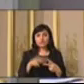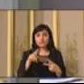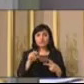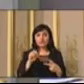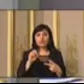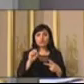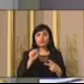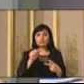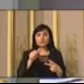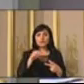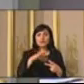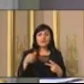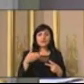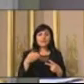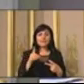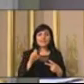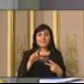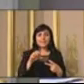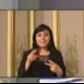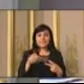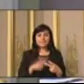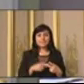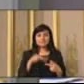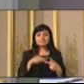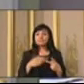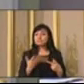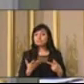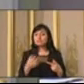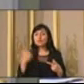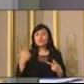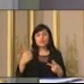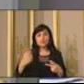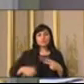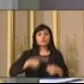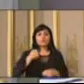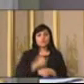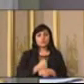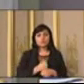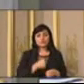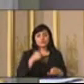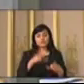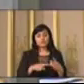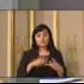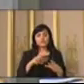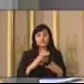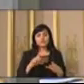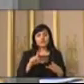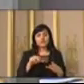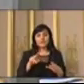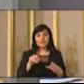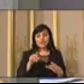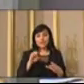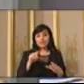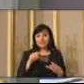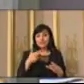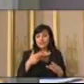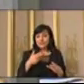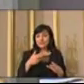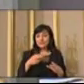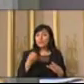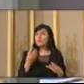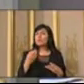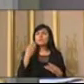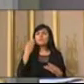de la Paz Urtusuástegui Carrillo, por el periodo de 12 años. Claudette Anán Segendi, por el